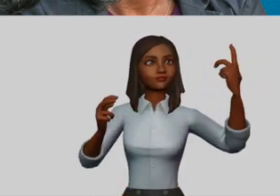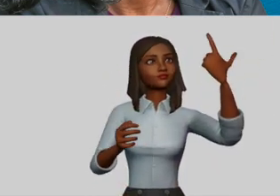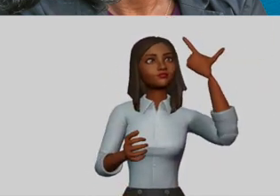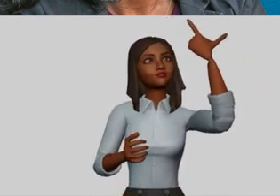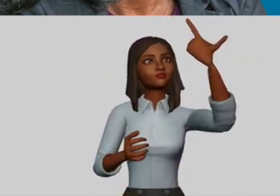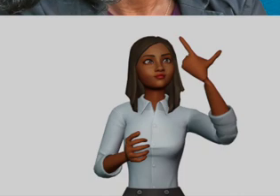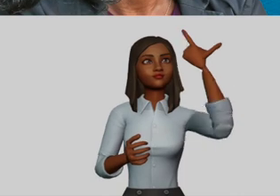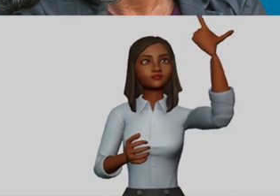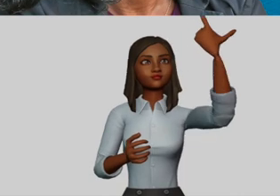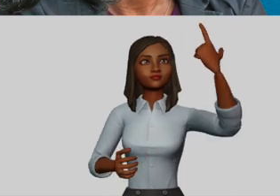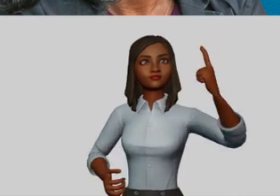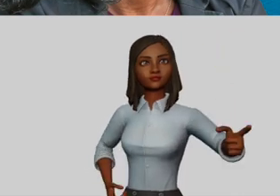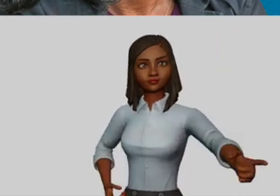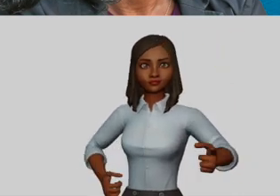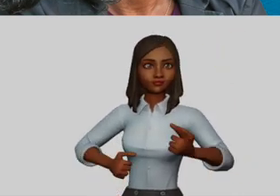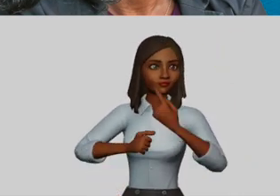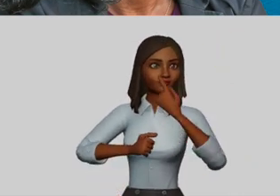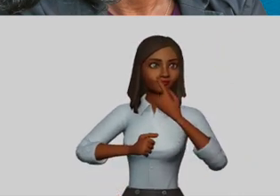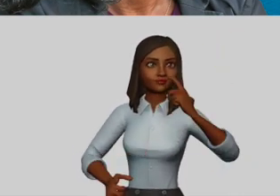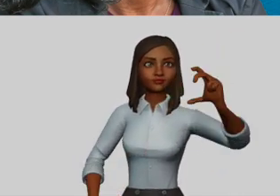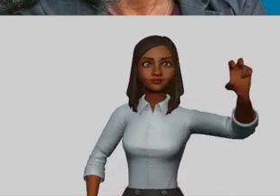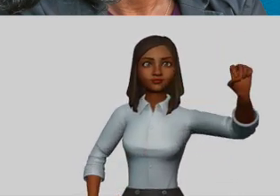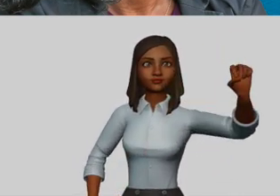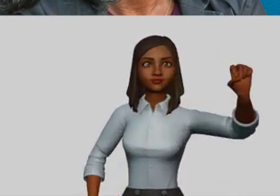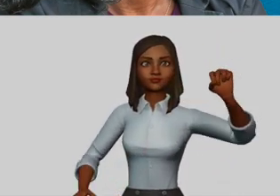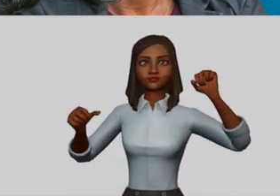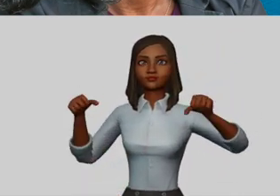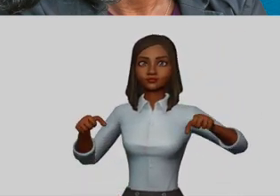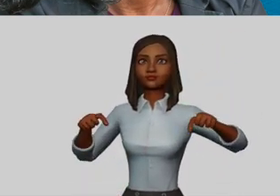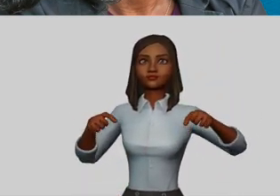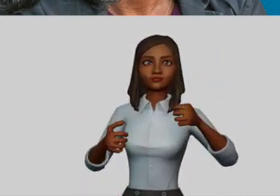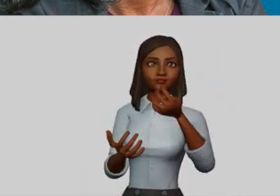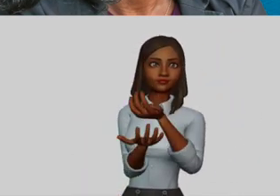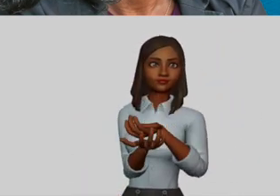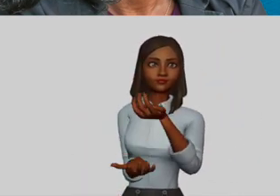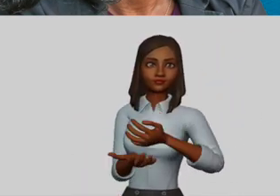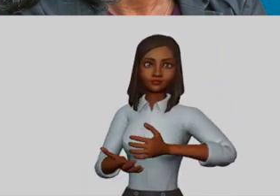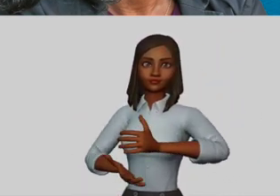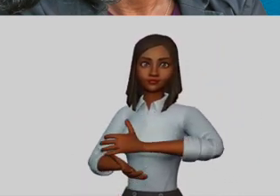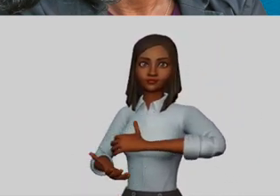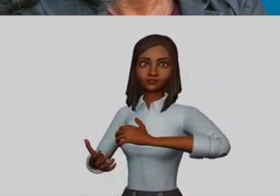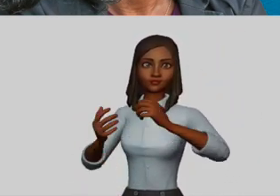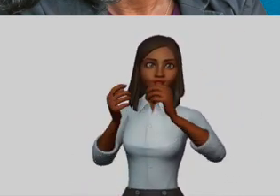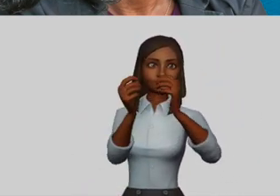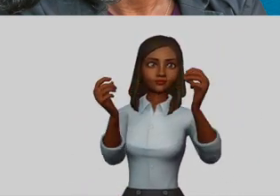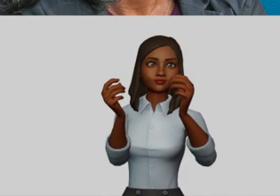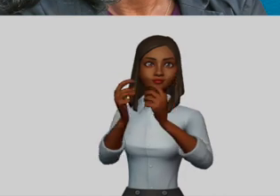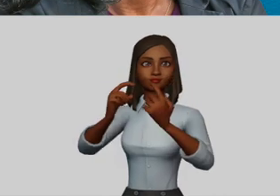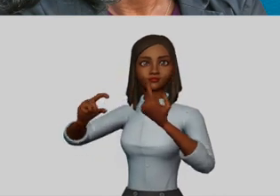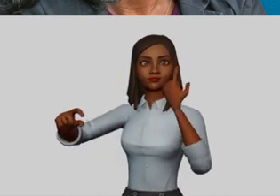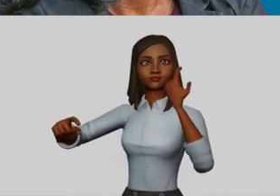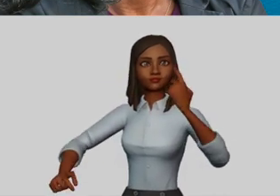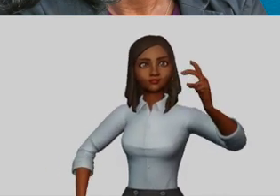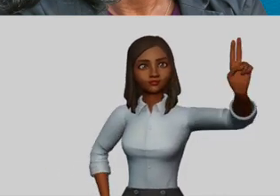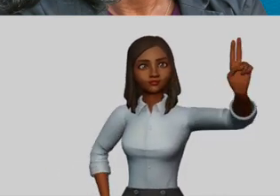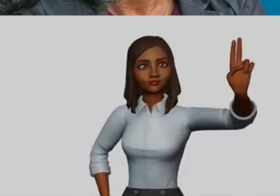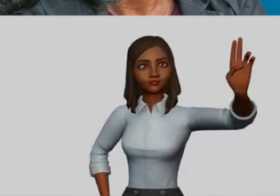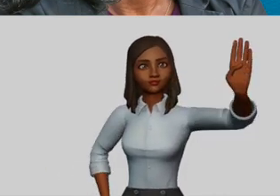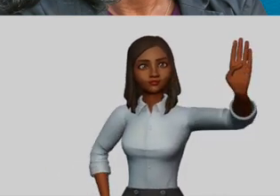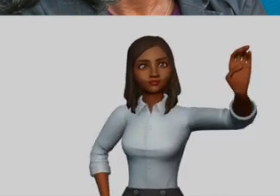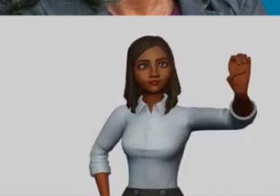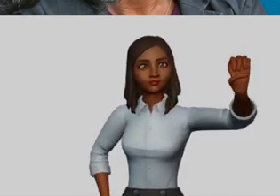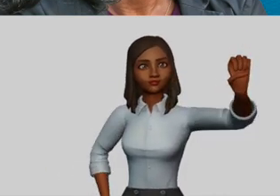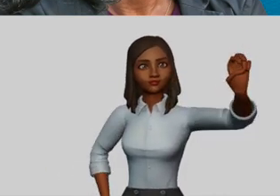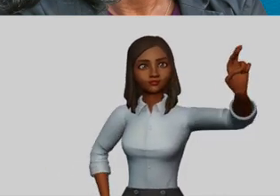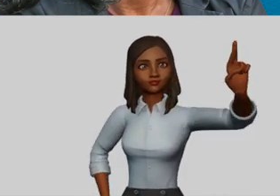tratado. Uh-huh. Me conectó con alguien en Google y esa persona y yo tuvimos una conversación y ellos me dicen, bueno, hay este programa